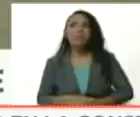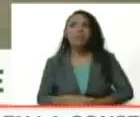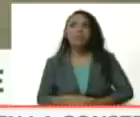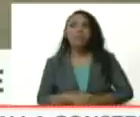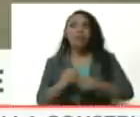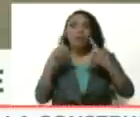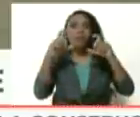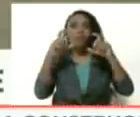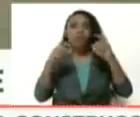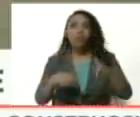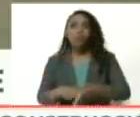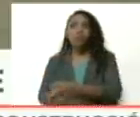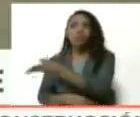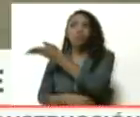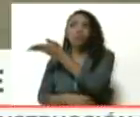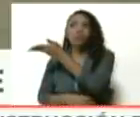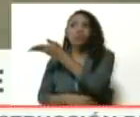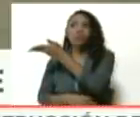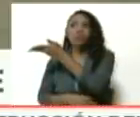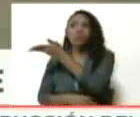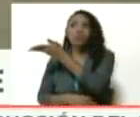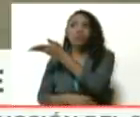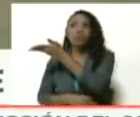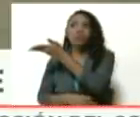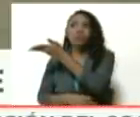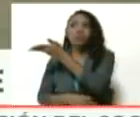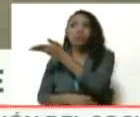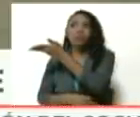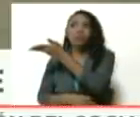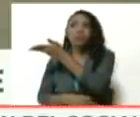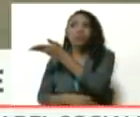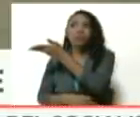la imagen de la que tenemos allí. Allí los bomberos